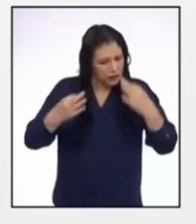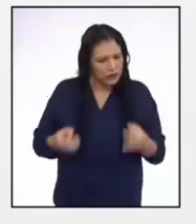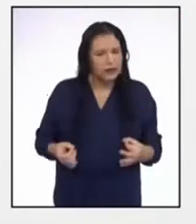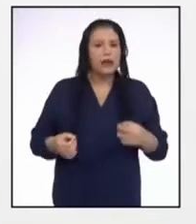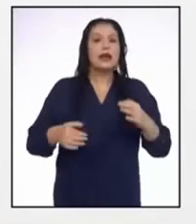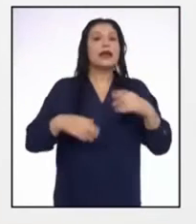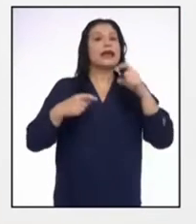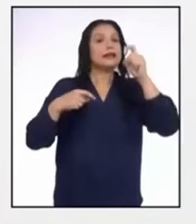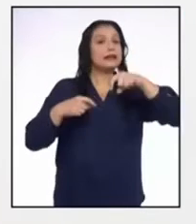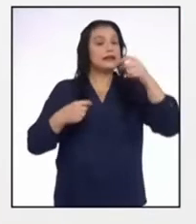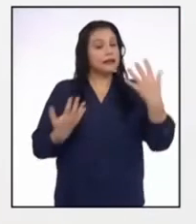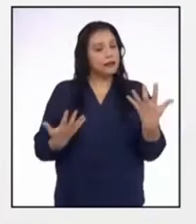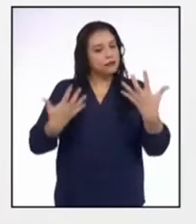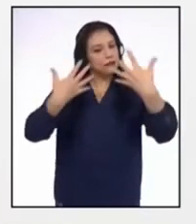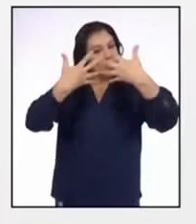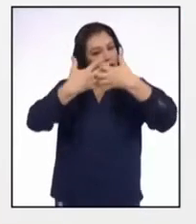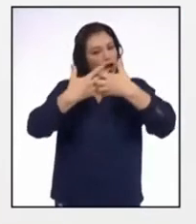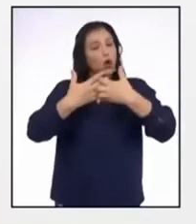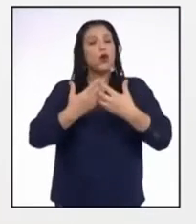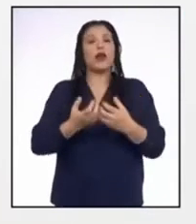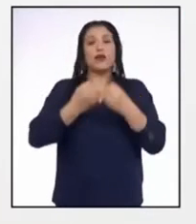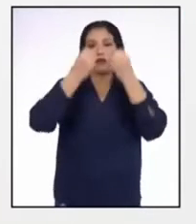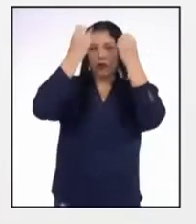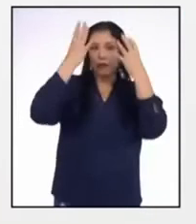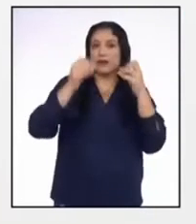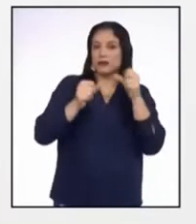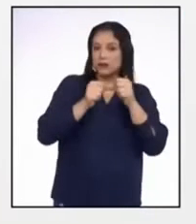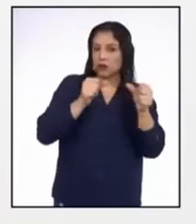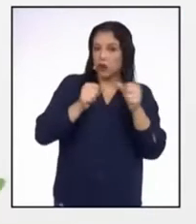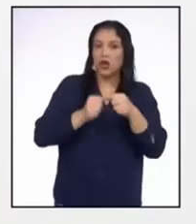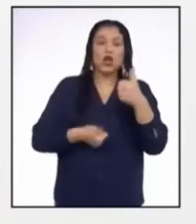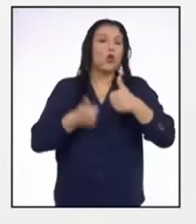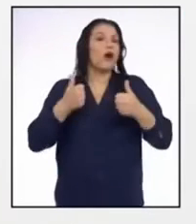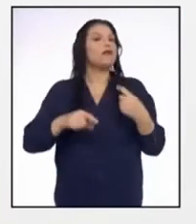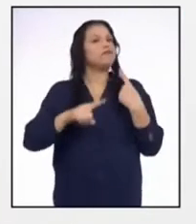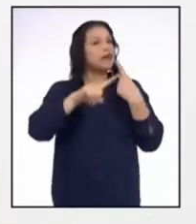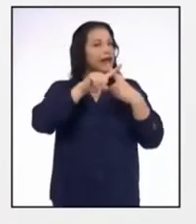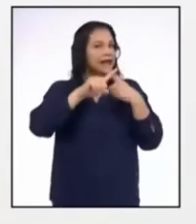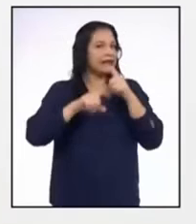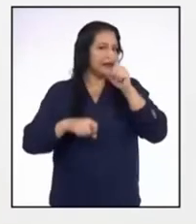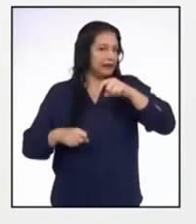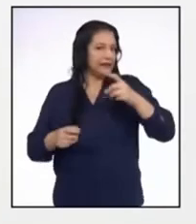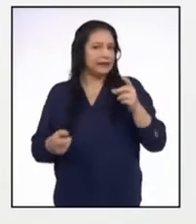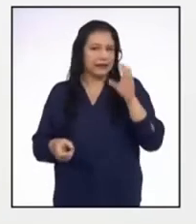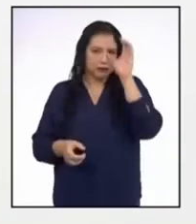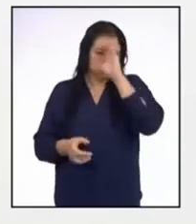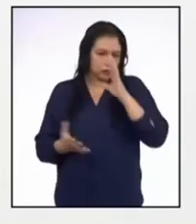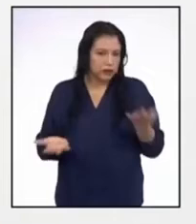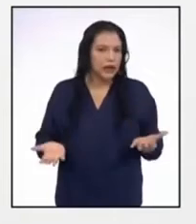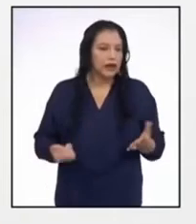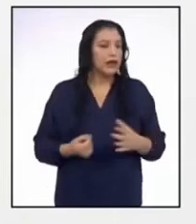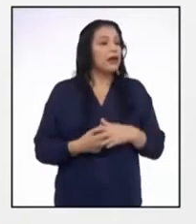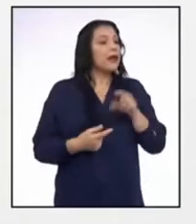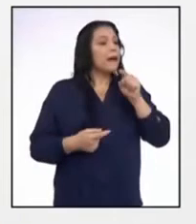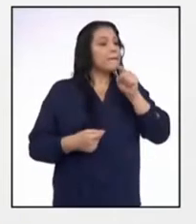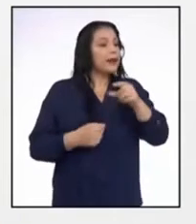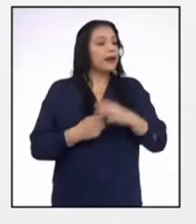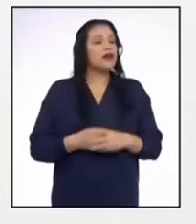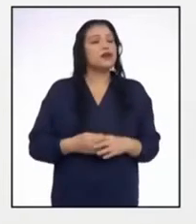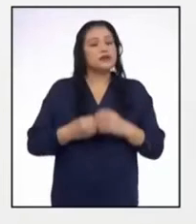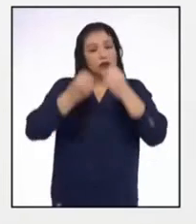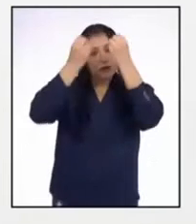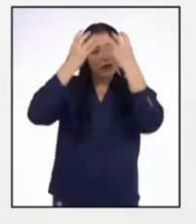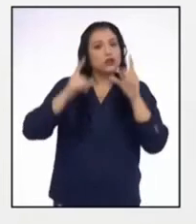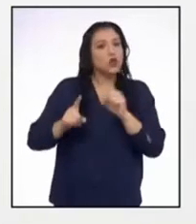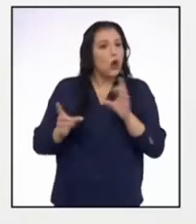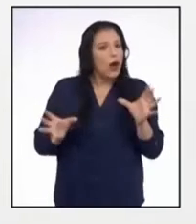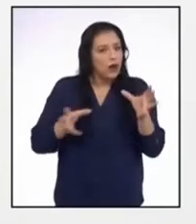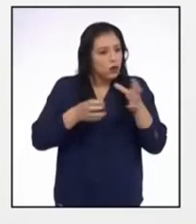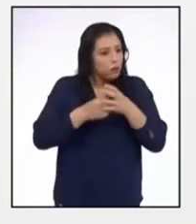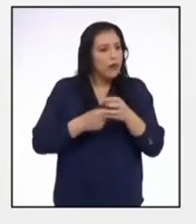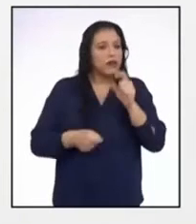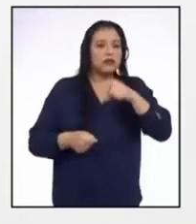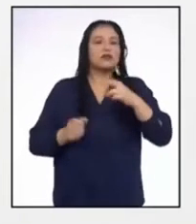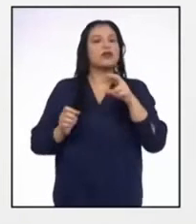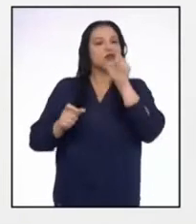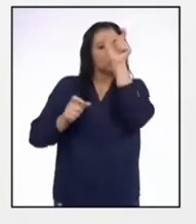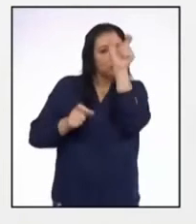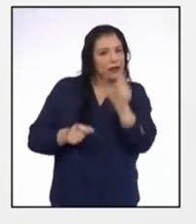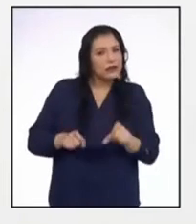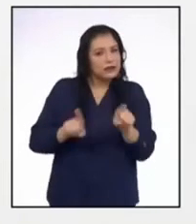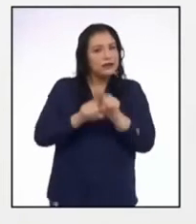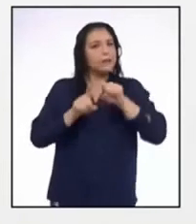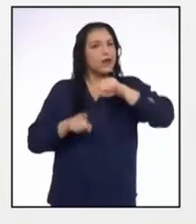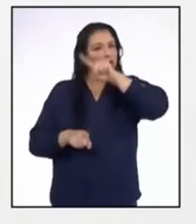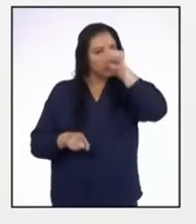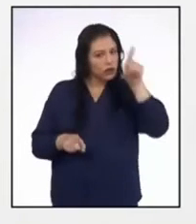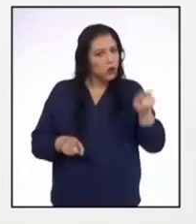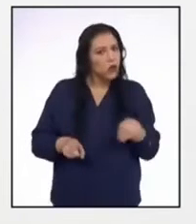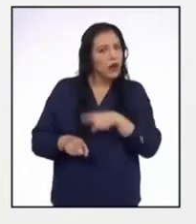ser coherentes con los datos a usar y el tipo de variable. Para datos no agrupados se usan los gráficos de barra o también los circulares